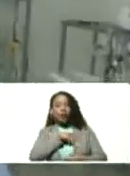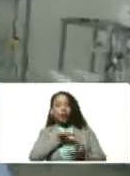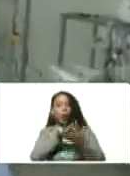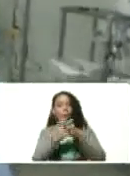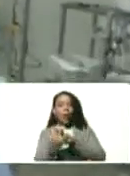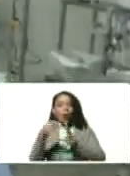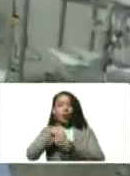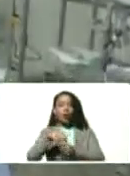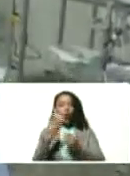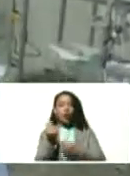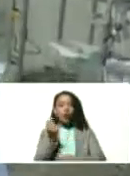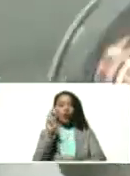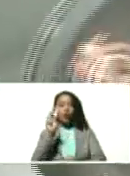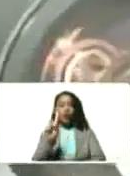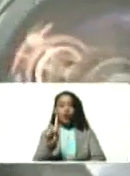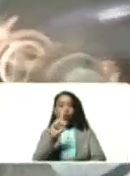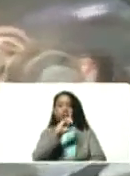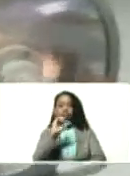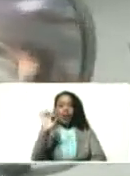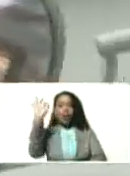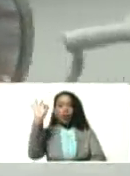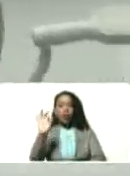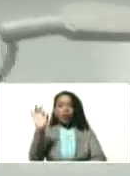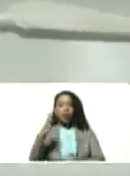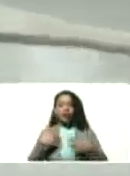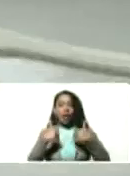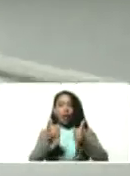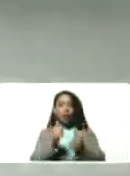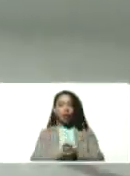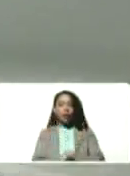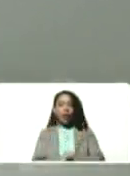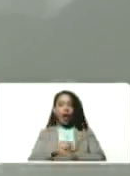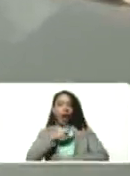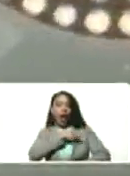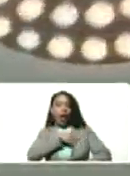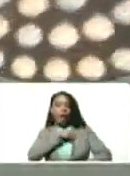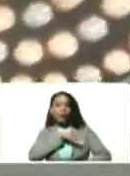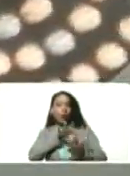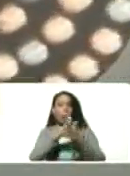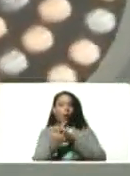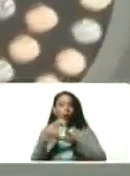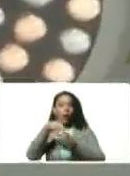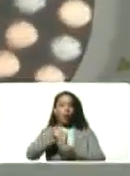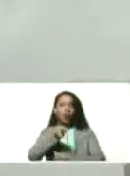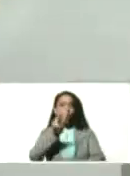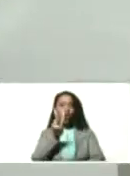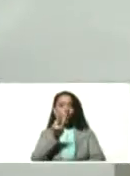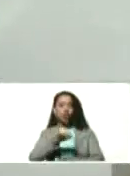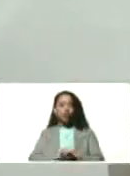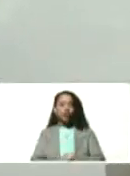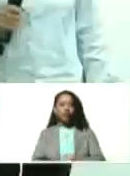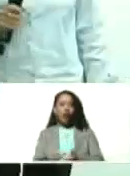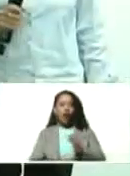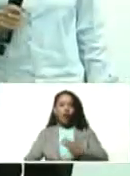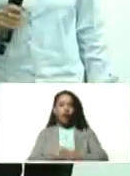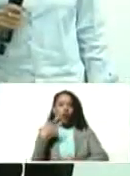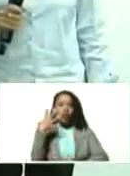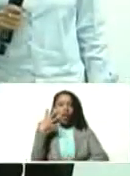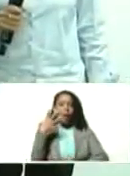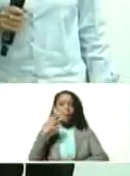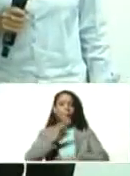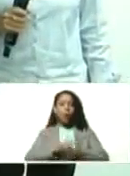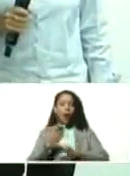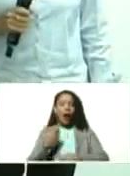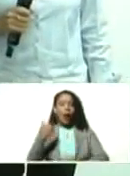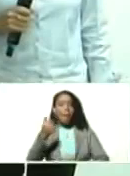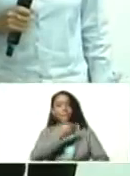Adentro número uno, 100% salud. La misión Barrio Adentro 2, fundada por nuestro comandante Hugo